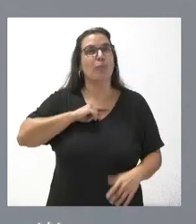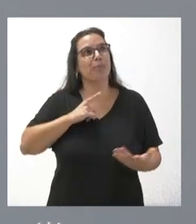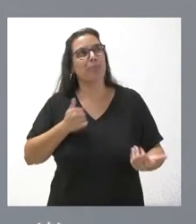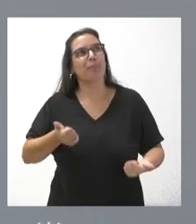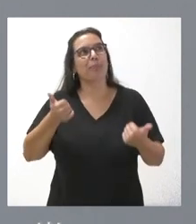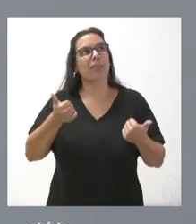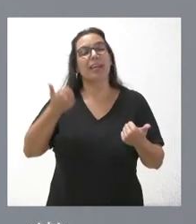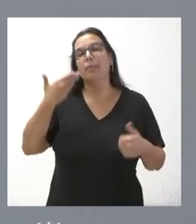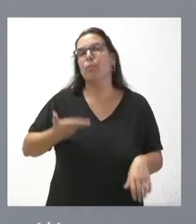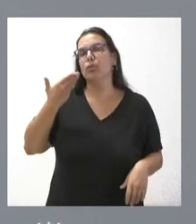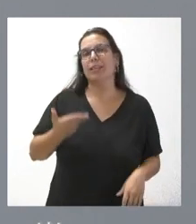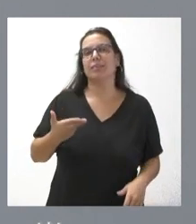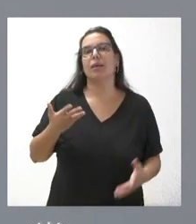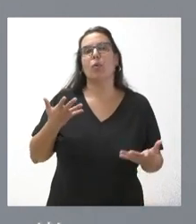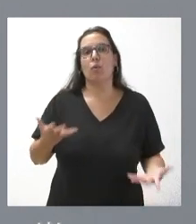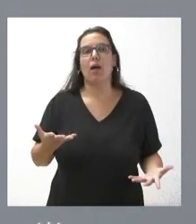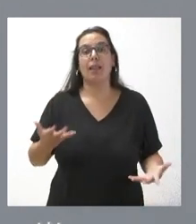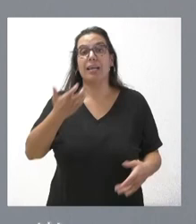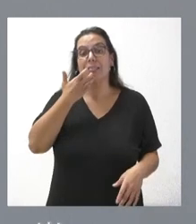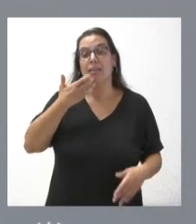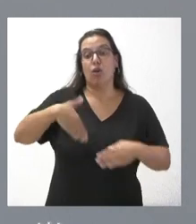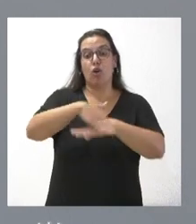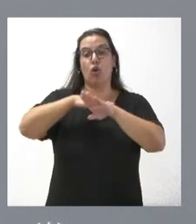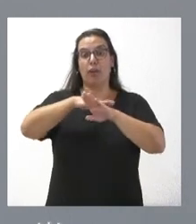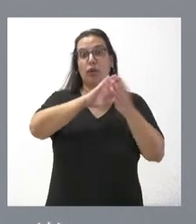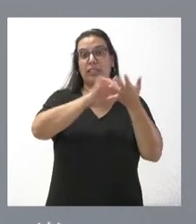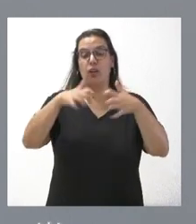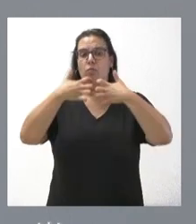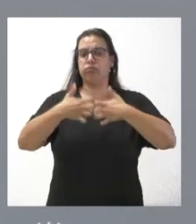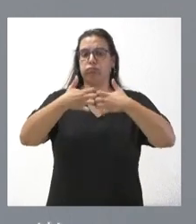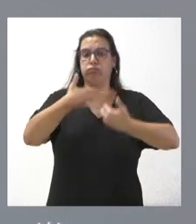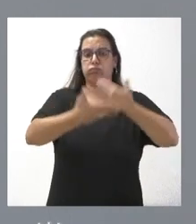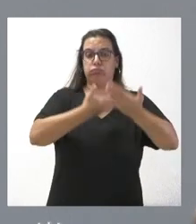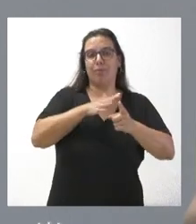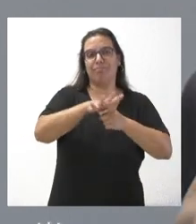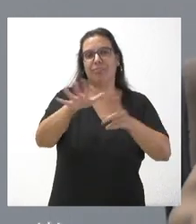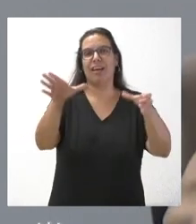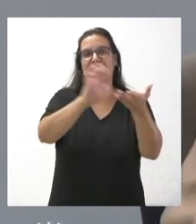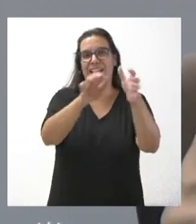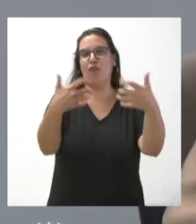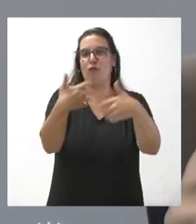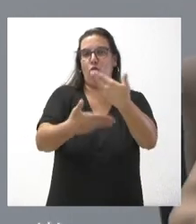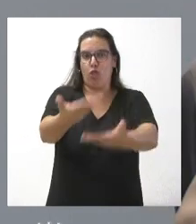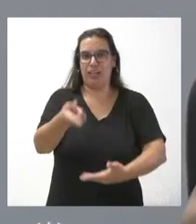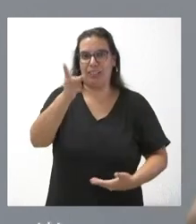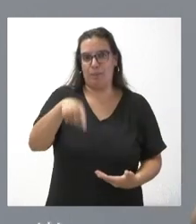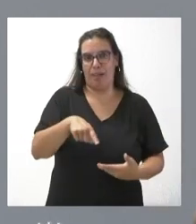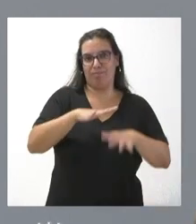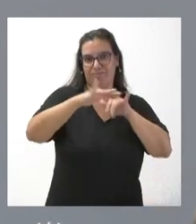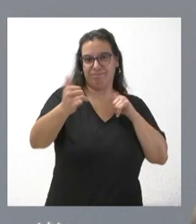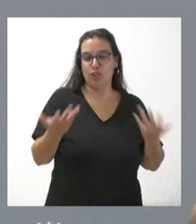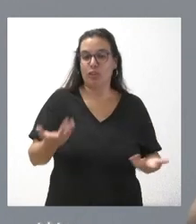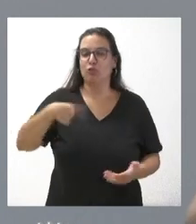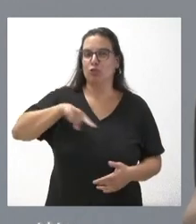muy importante de que si el Gobierno de Castilla y León funciona, Castilla y León funciona. Y, por tanto, nuestra labor